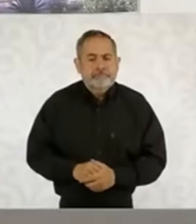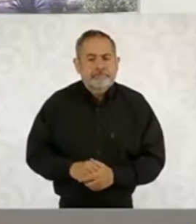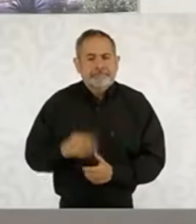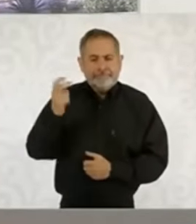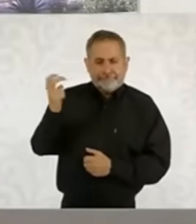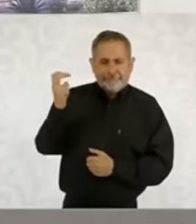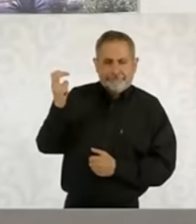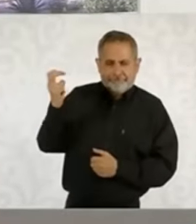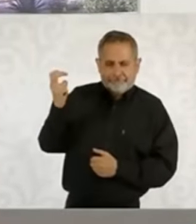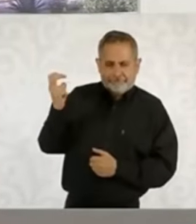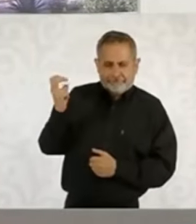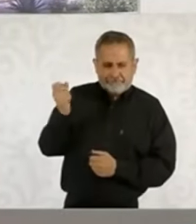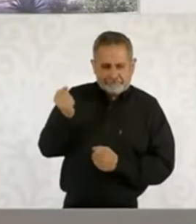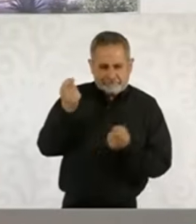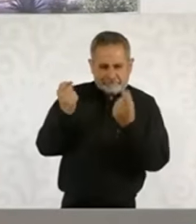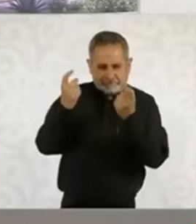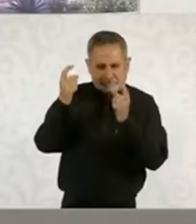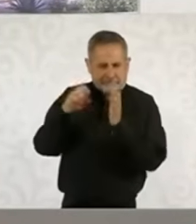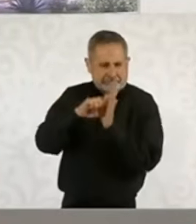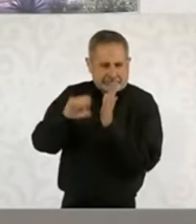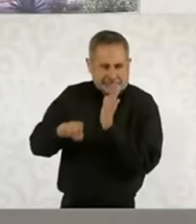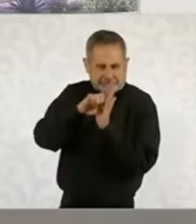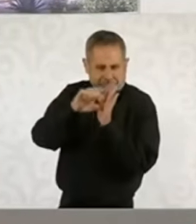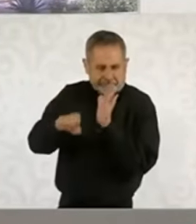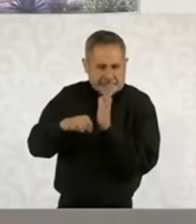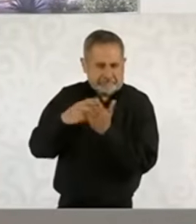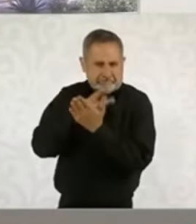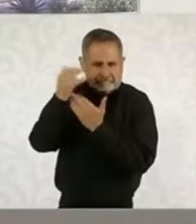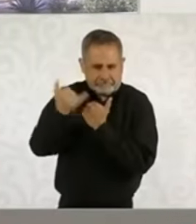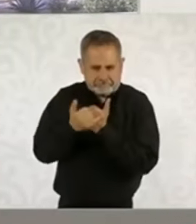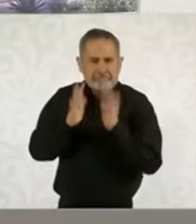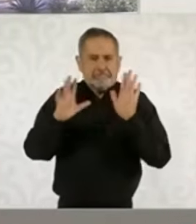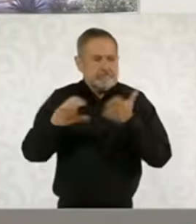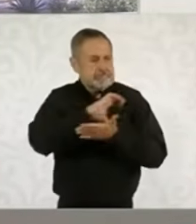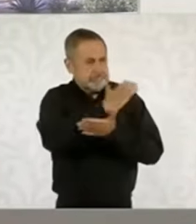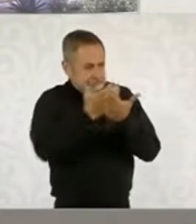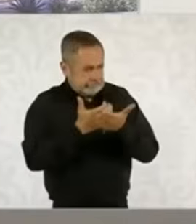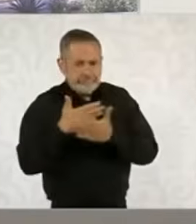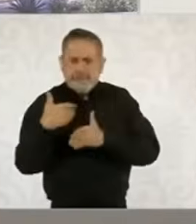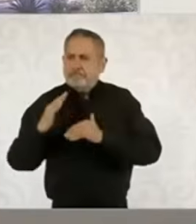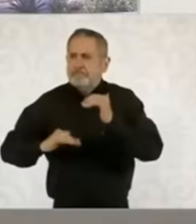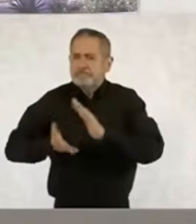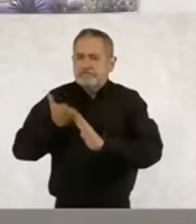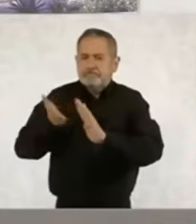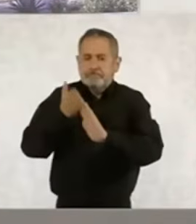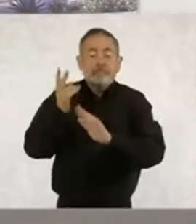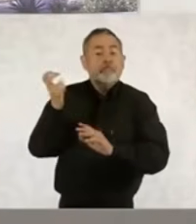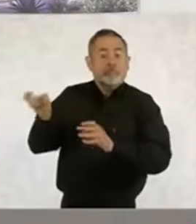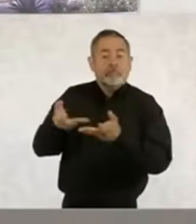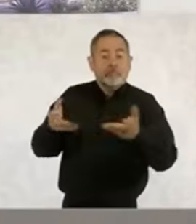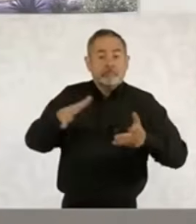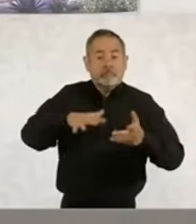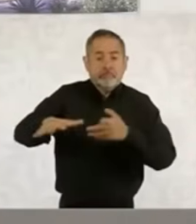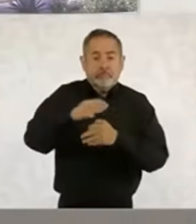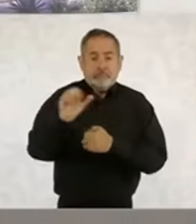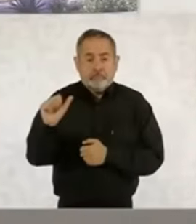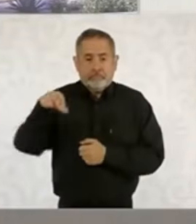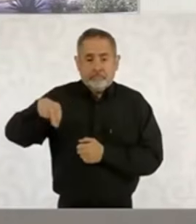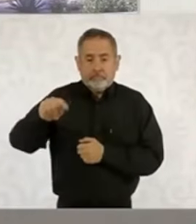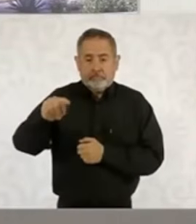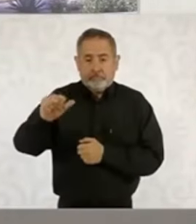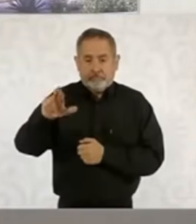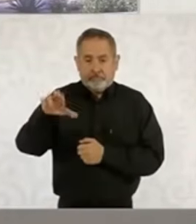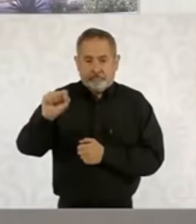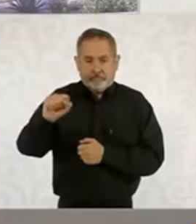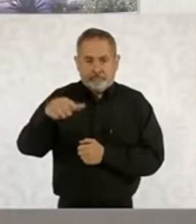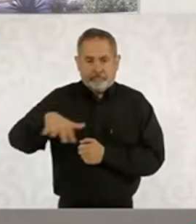Estos son algunos renders de algunos proyectos que ya están contratados. Por ejemplo, este predio Altares